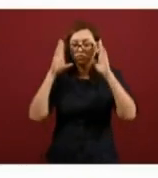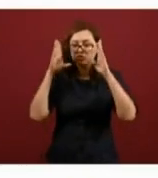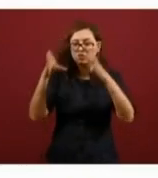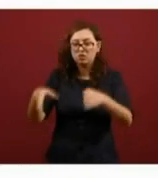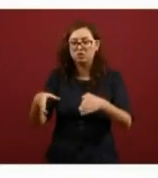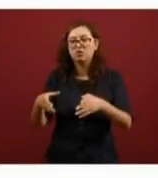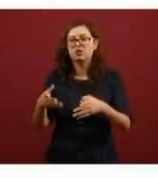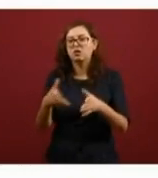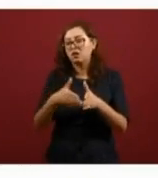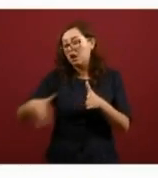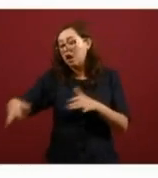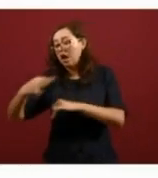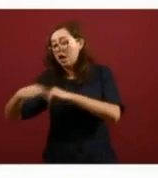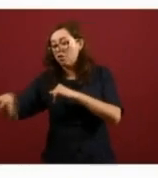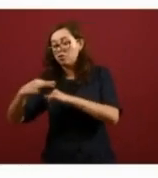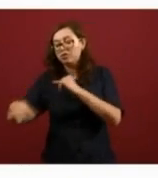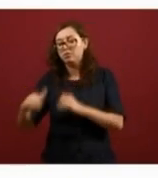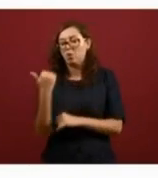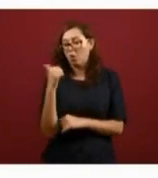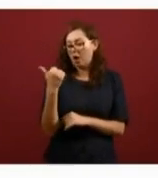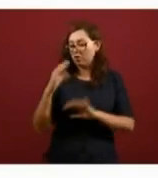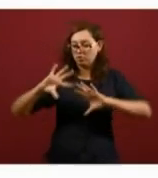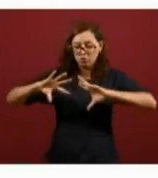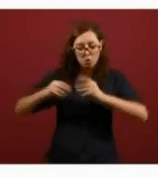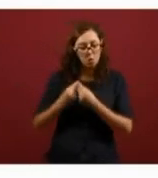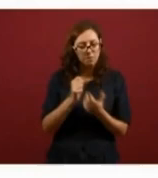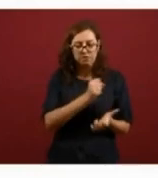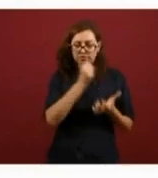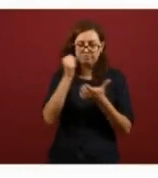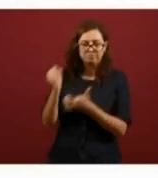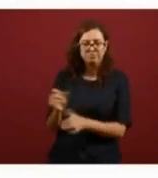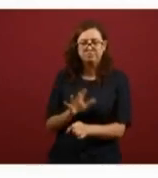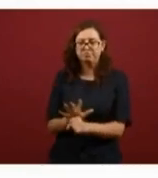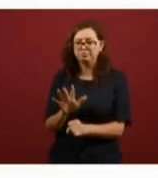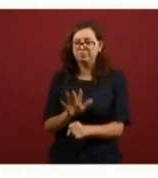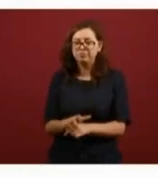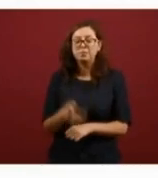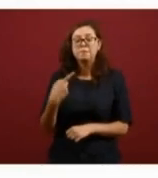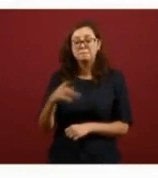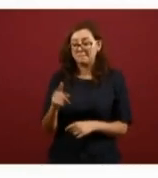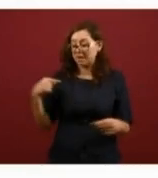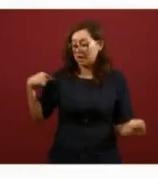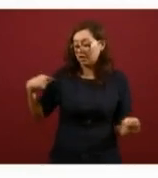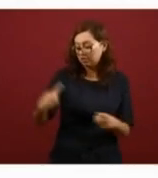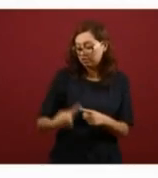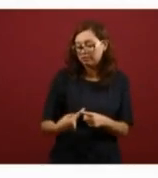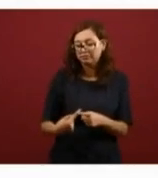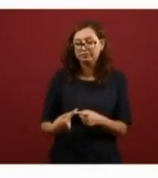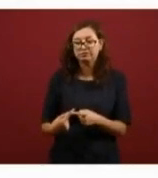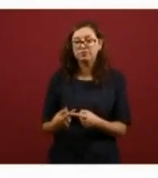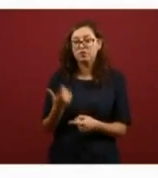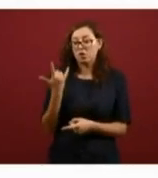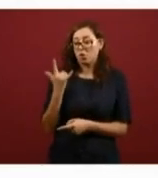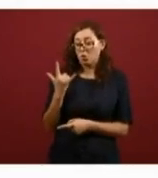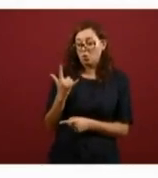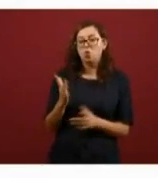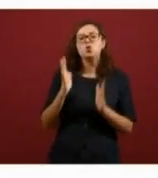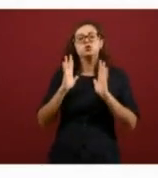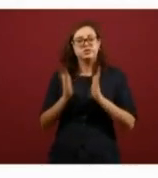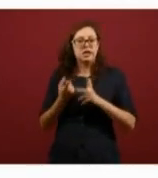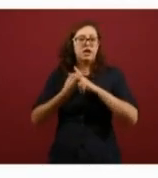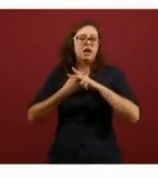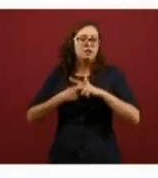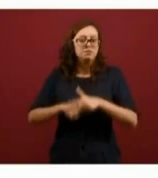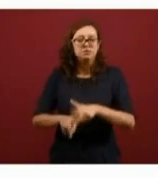finales de agosto de la totalidad de los recursos asignados. Pero al día de hoy, al día de 10 de julio de ayer, ya hemos